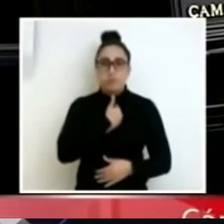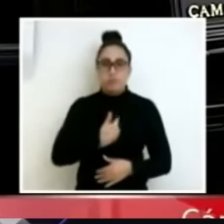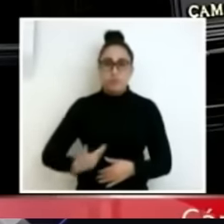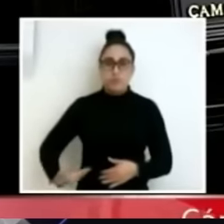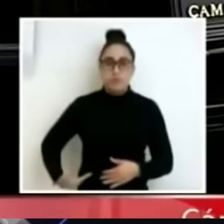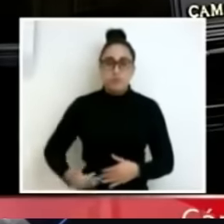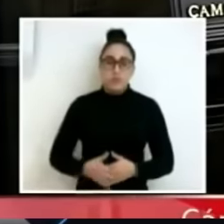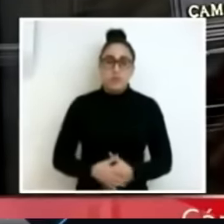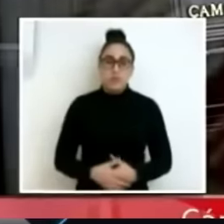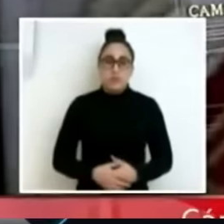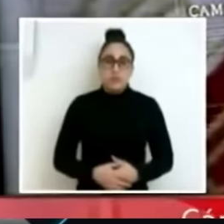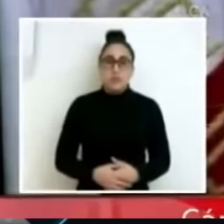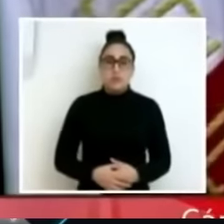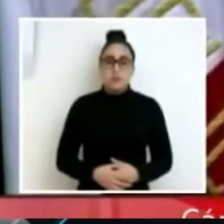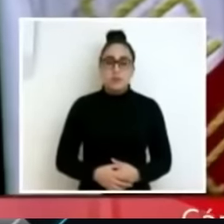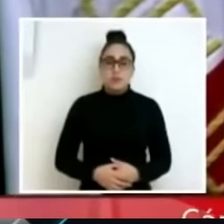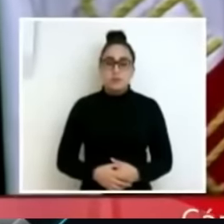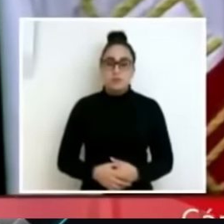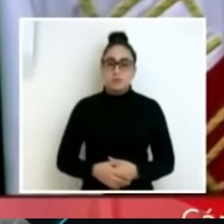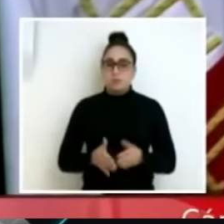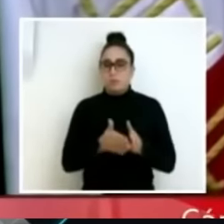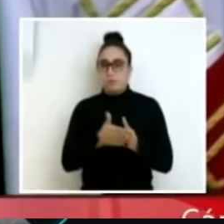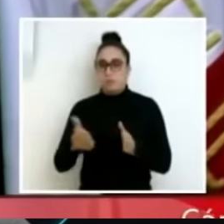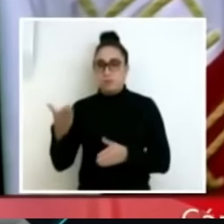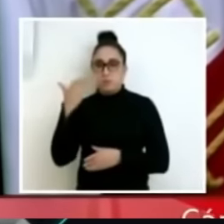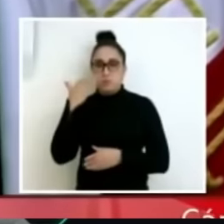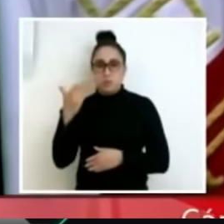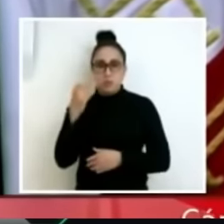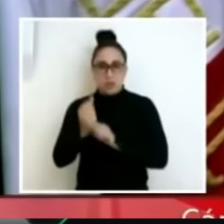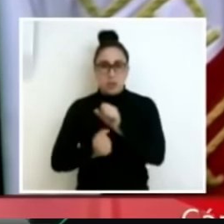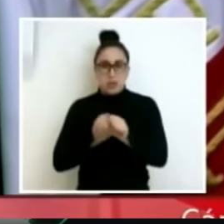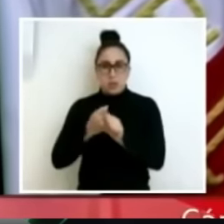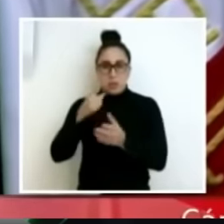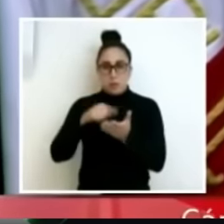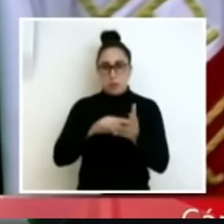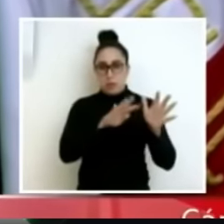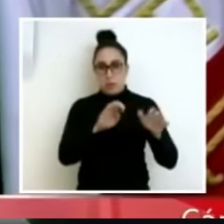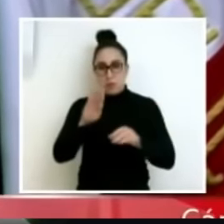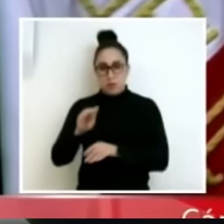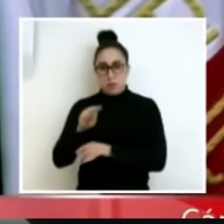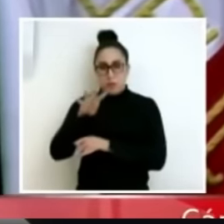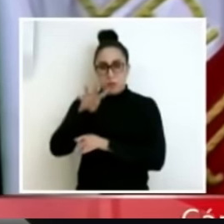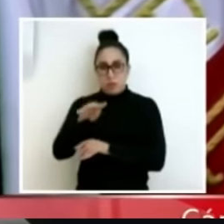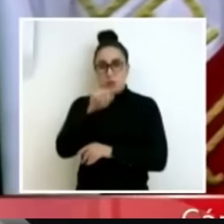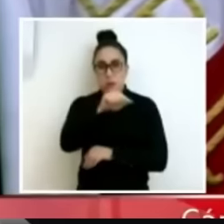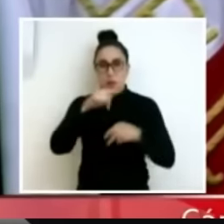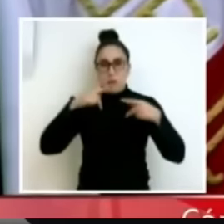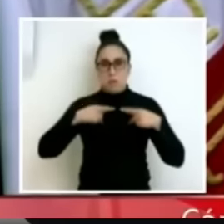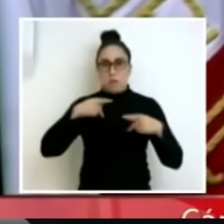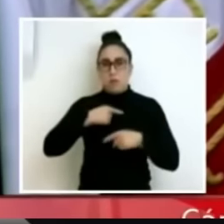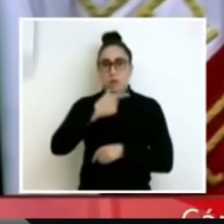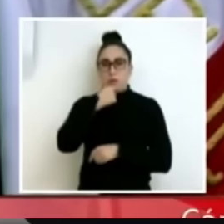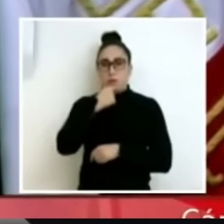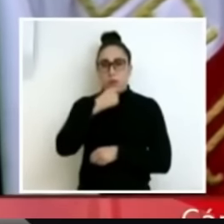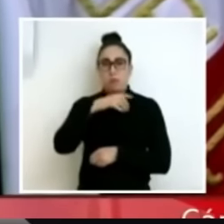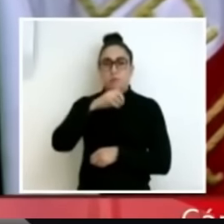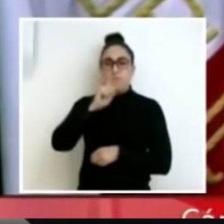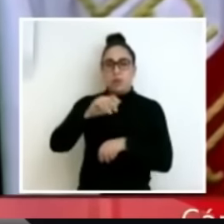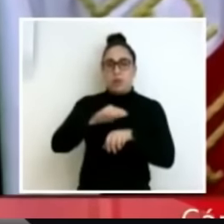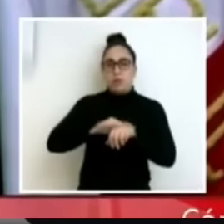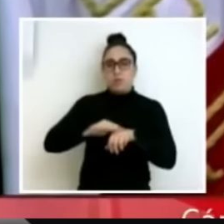A finales de 1994, Ernesto Zedillo, sin consultar a nadie,